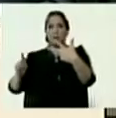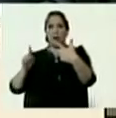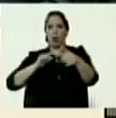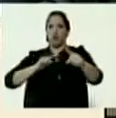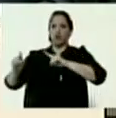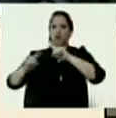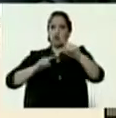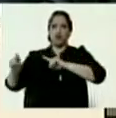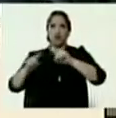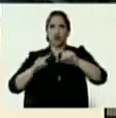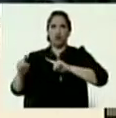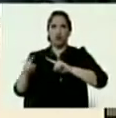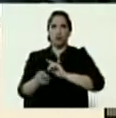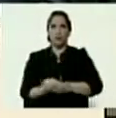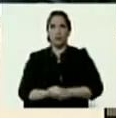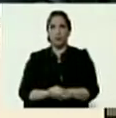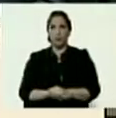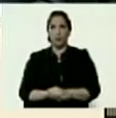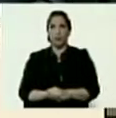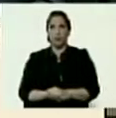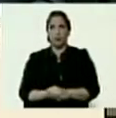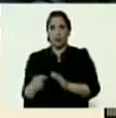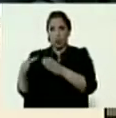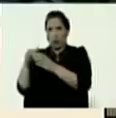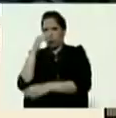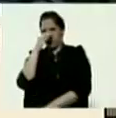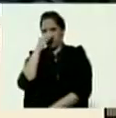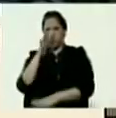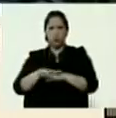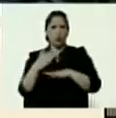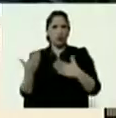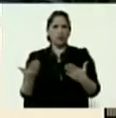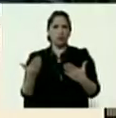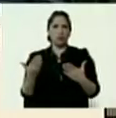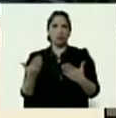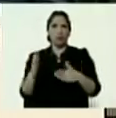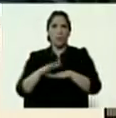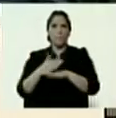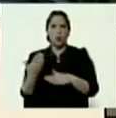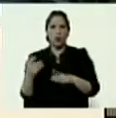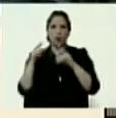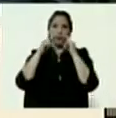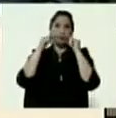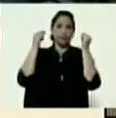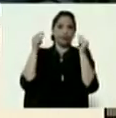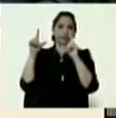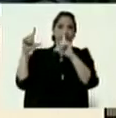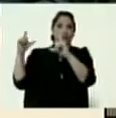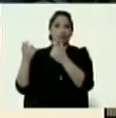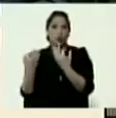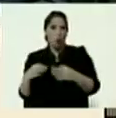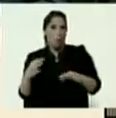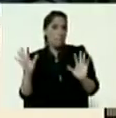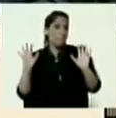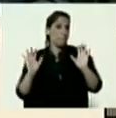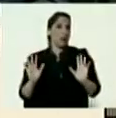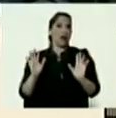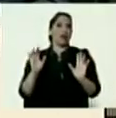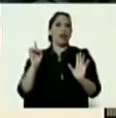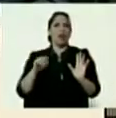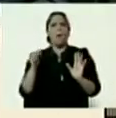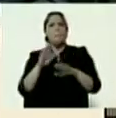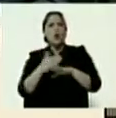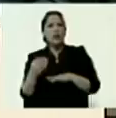con cuatro de sus principales dirigentes? ¿Por qué? ¿Por qué aparece sonreído? ¿Por qué aparece alias el